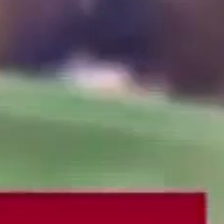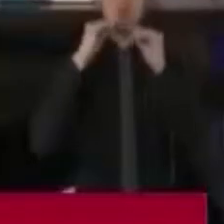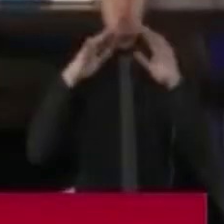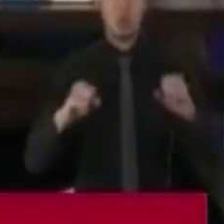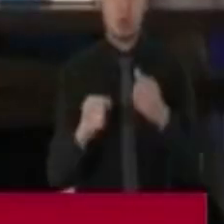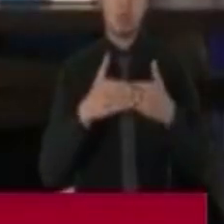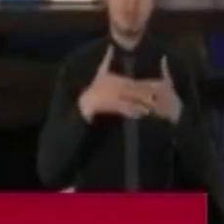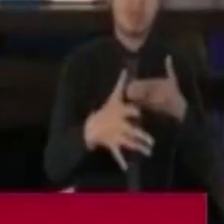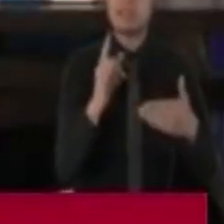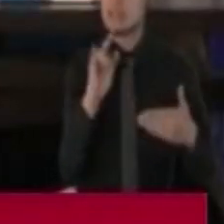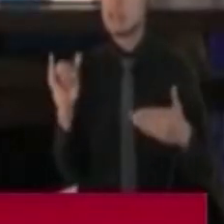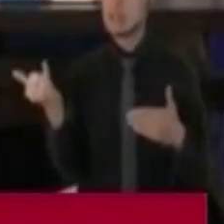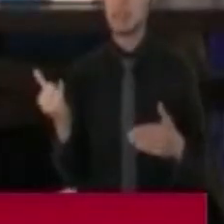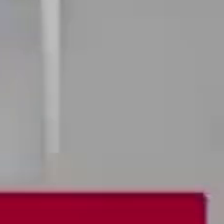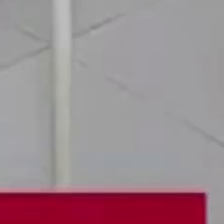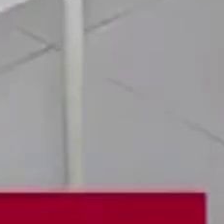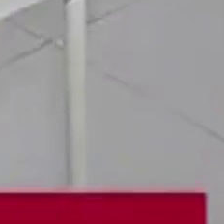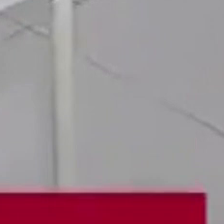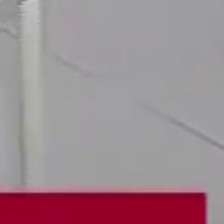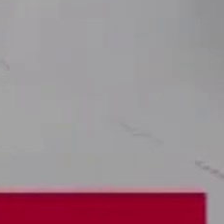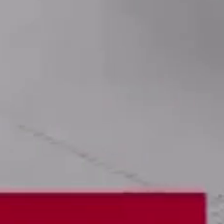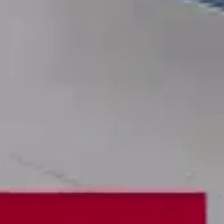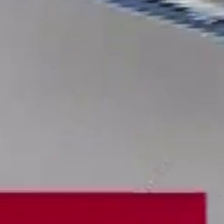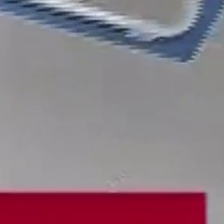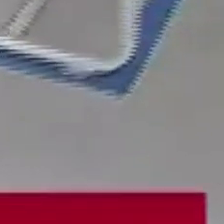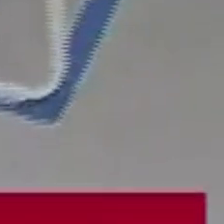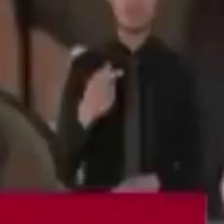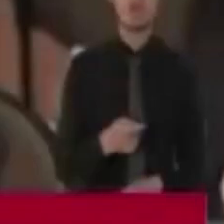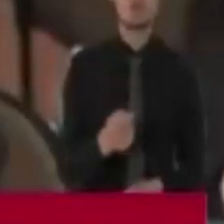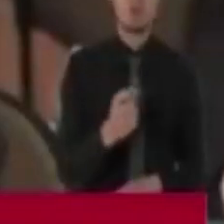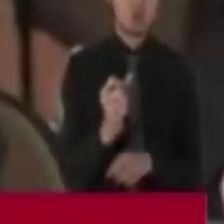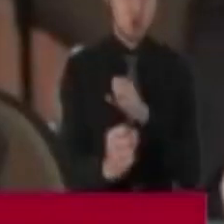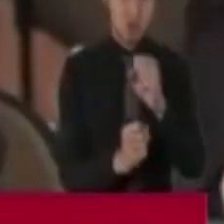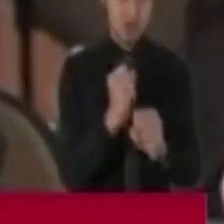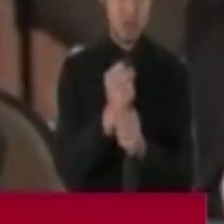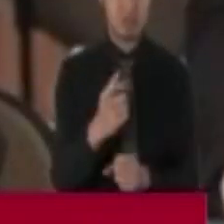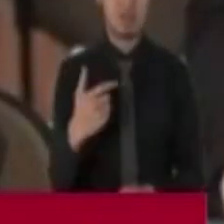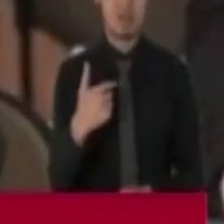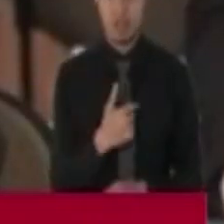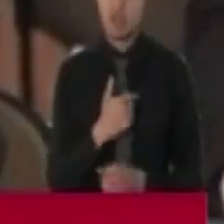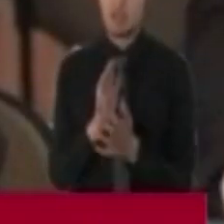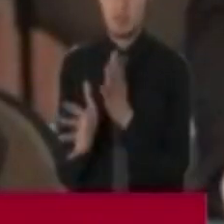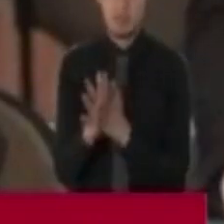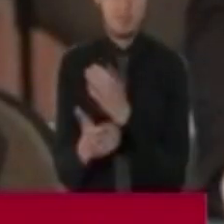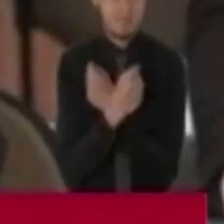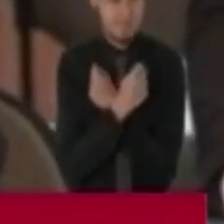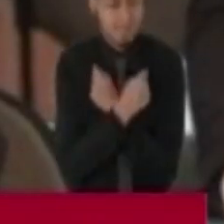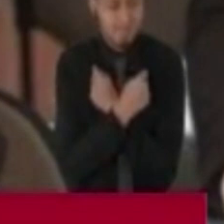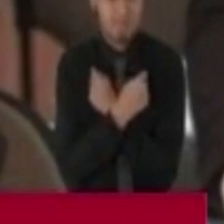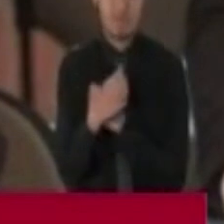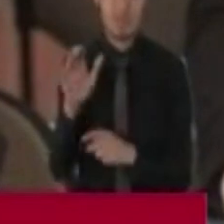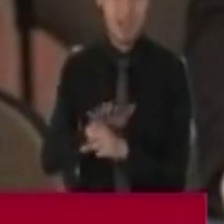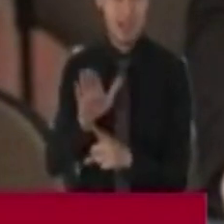La alcaldesa Claudia López aseguró que el próximo año se dará el regreso a clases. Se lo digo con todo el amor y el cariño a